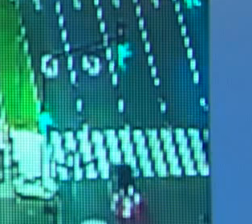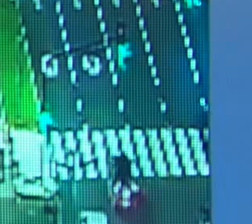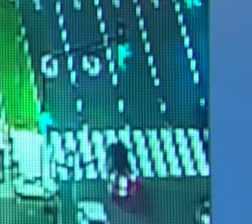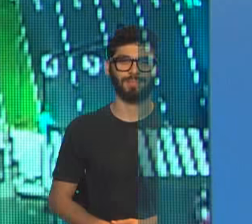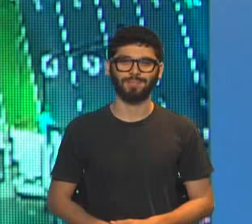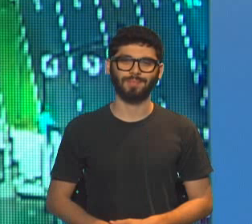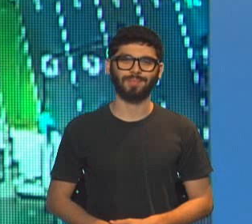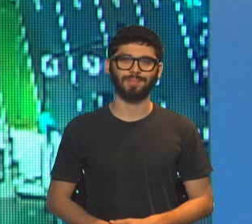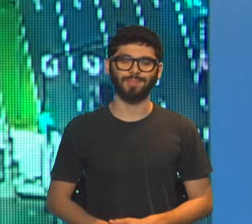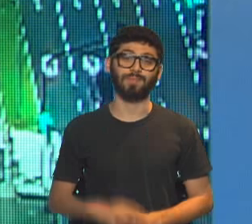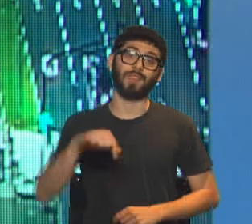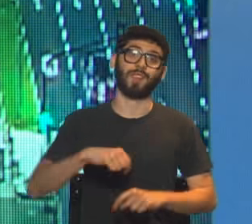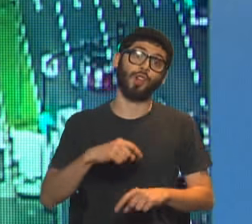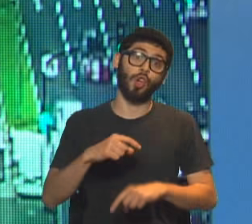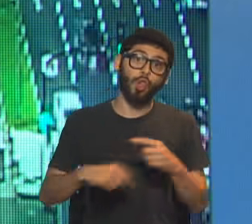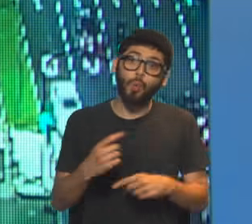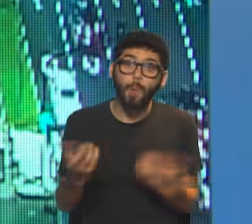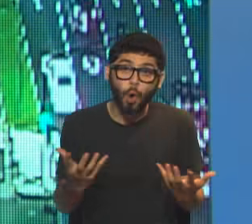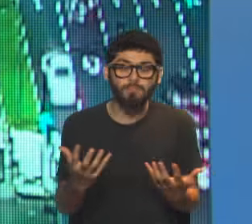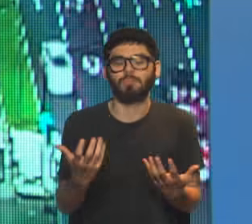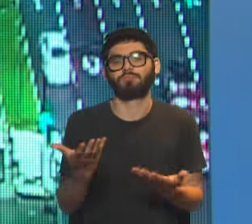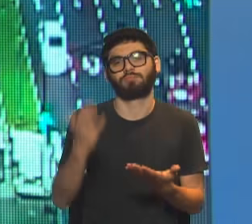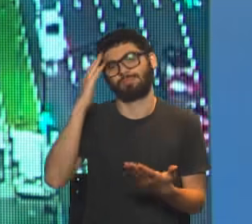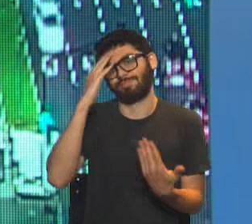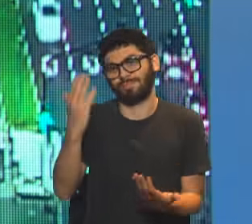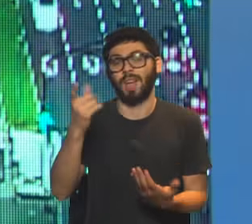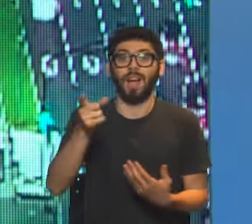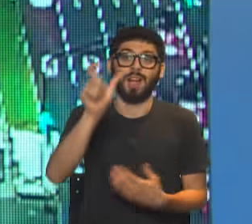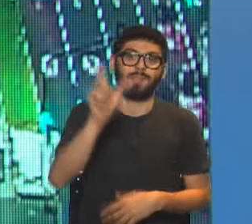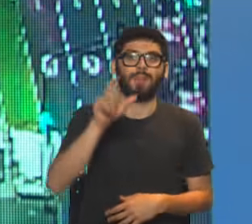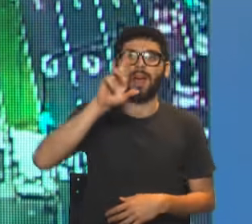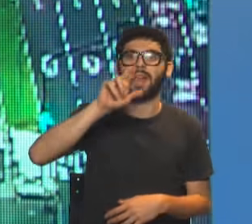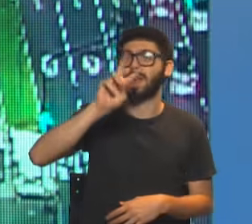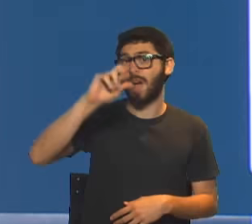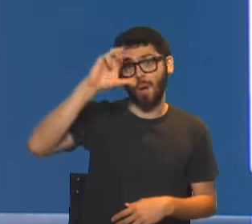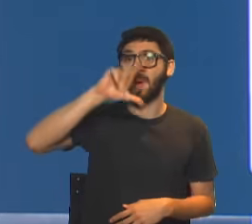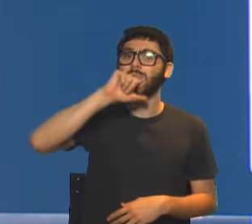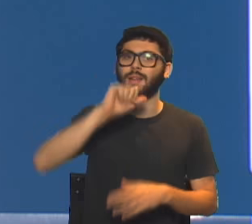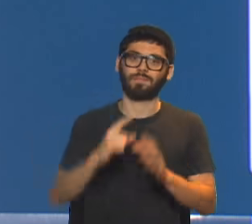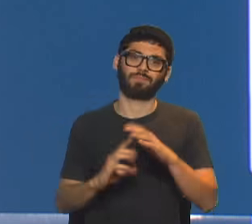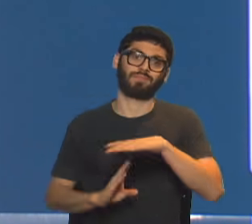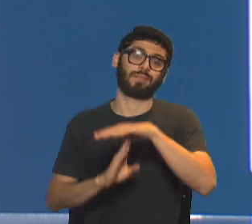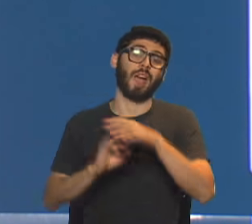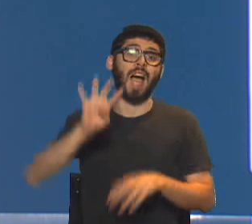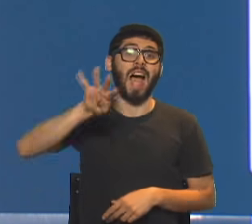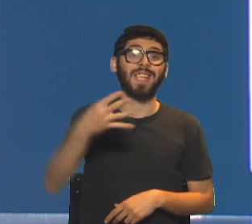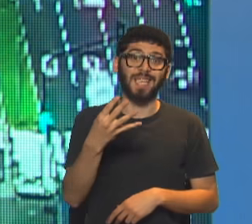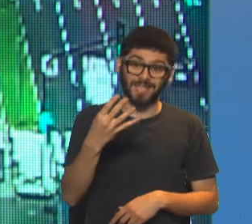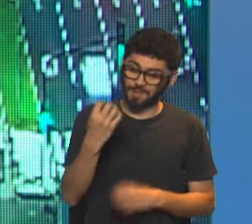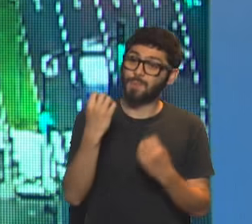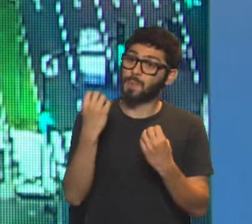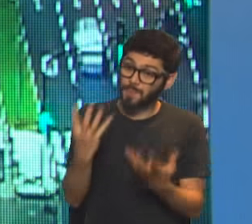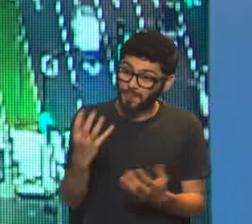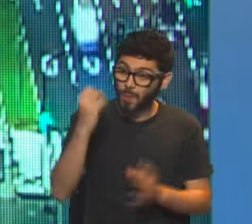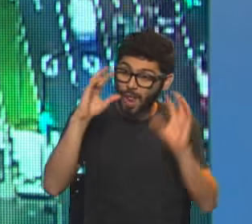la manera de continuar es saludando aquí en nuestros estudios a maría fernanda raverta es titular de anses ahora fernanda buenas noches buenas noches para